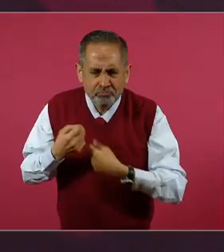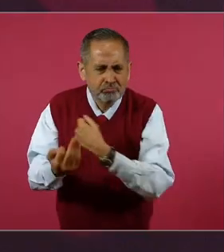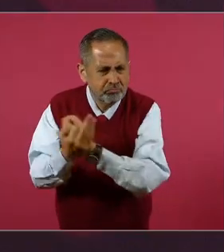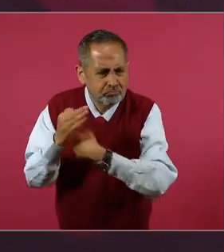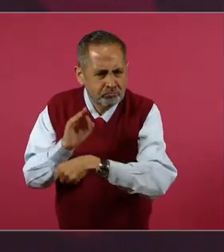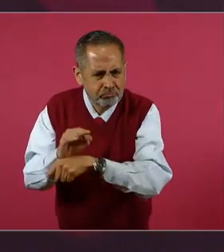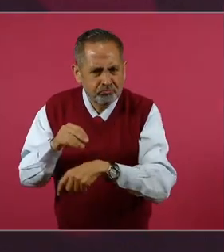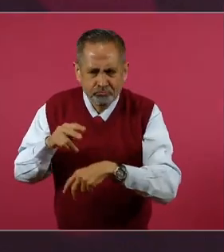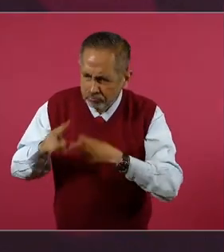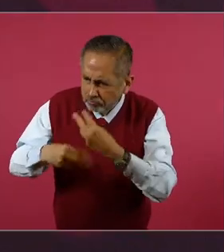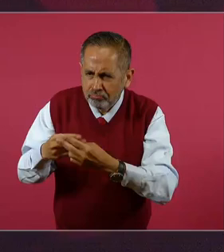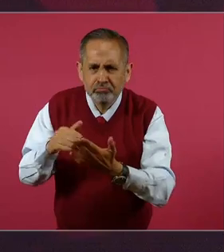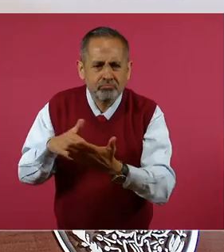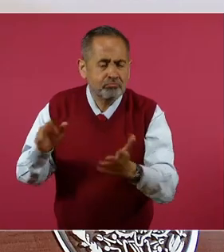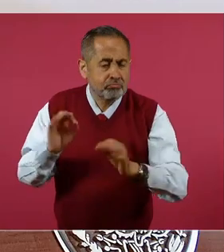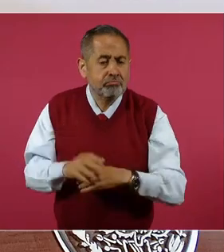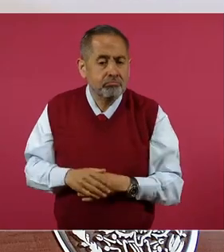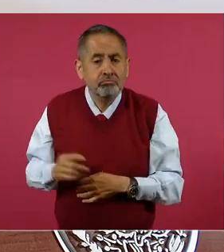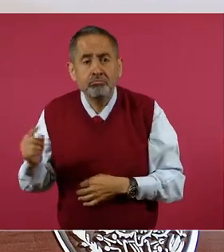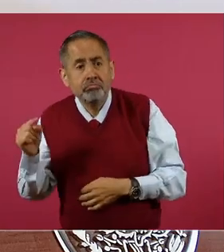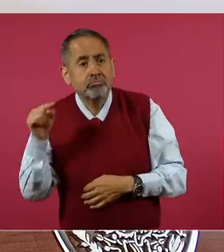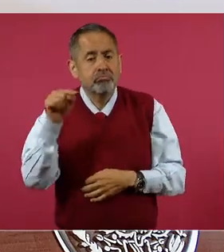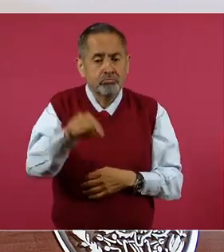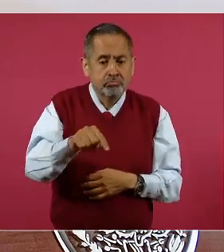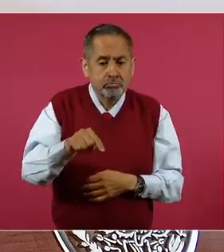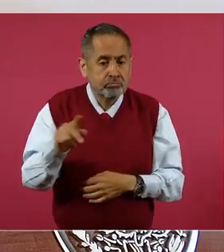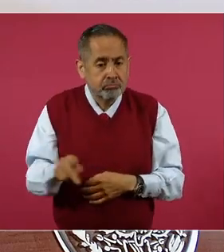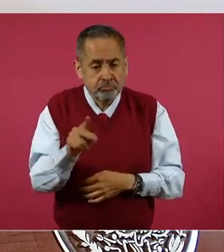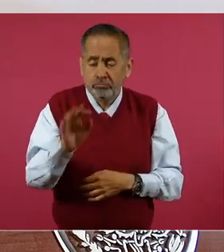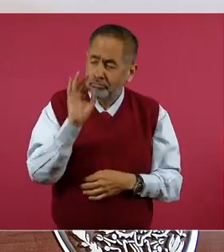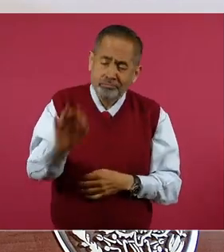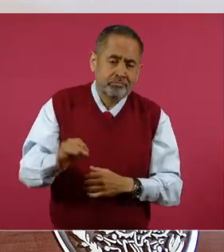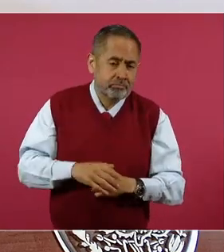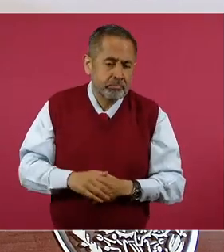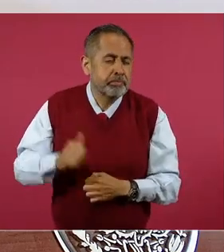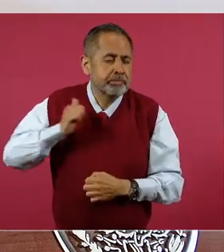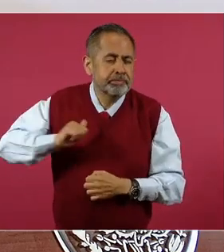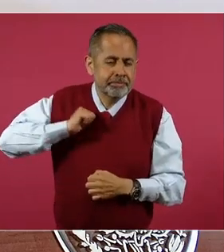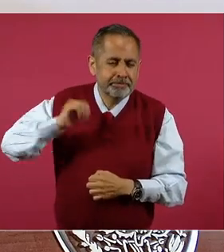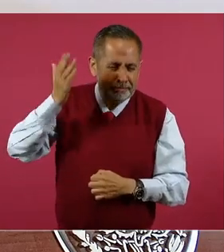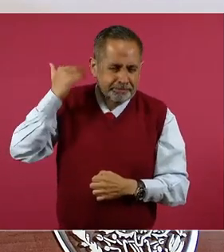y va uno a un pueblo más antes